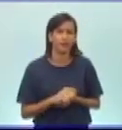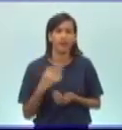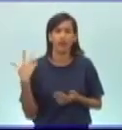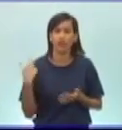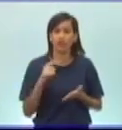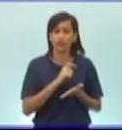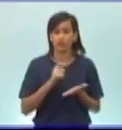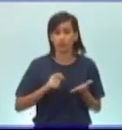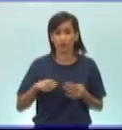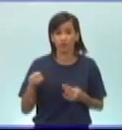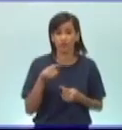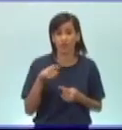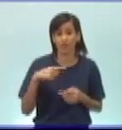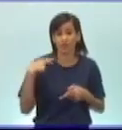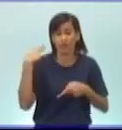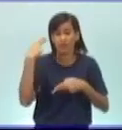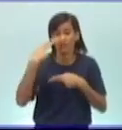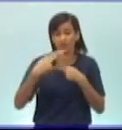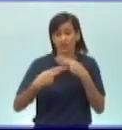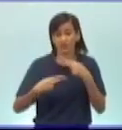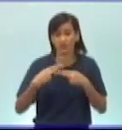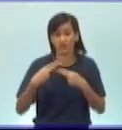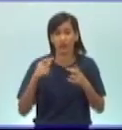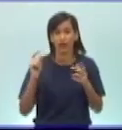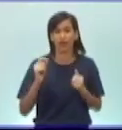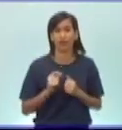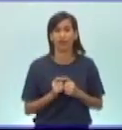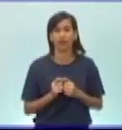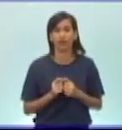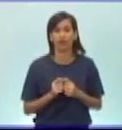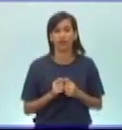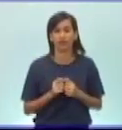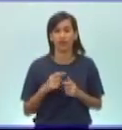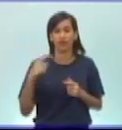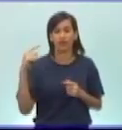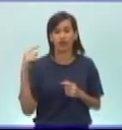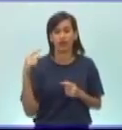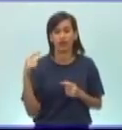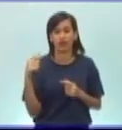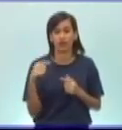trabajar la adición